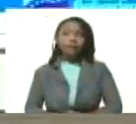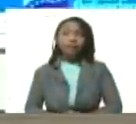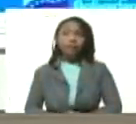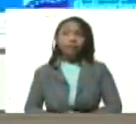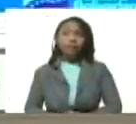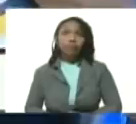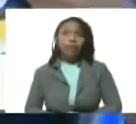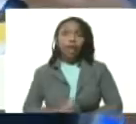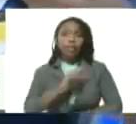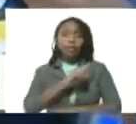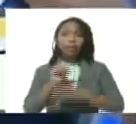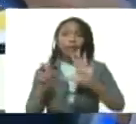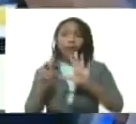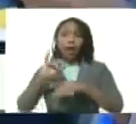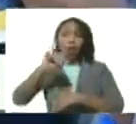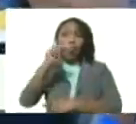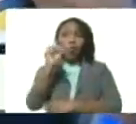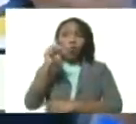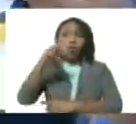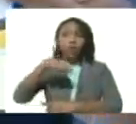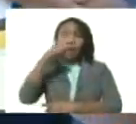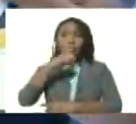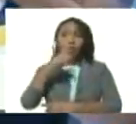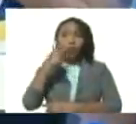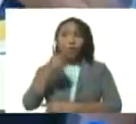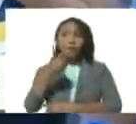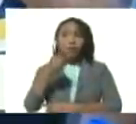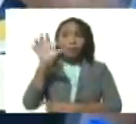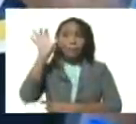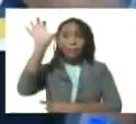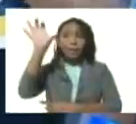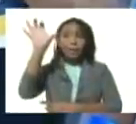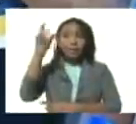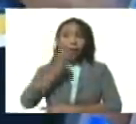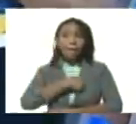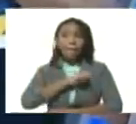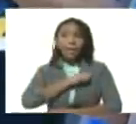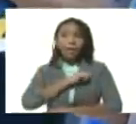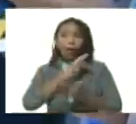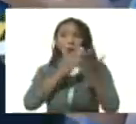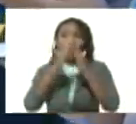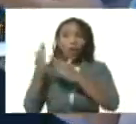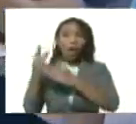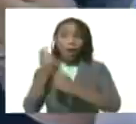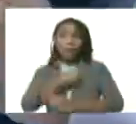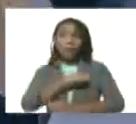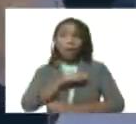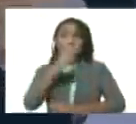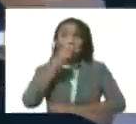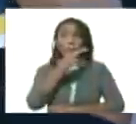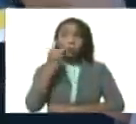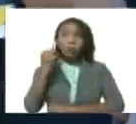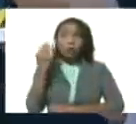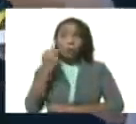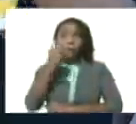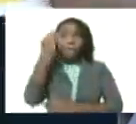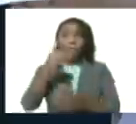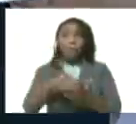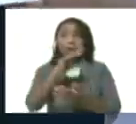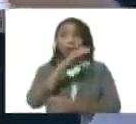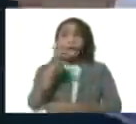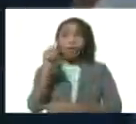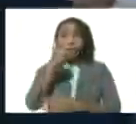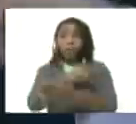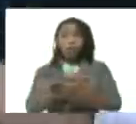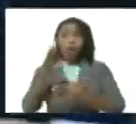El 17 de junio de este año, dice El País de España, la comunidad internacional compromete más de 1.500 millones de dólares